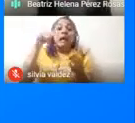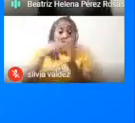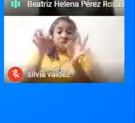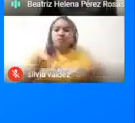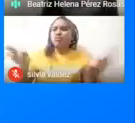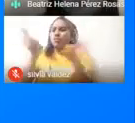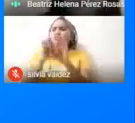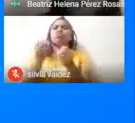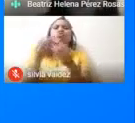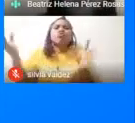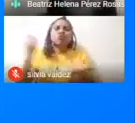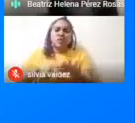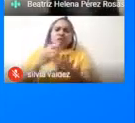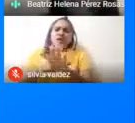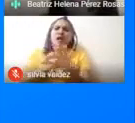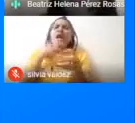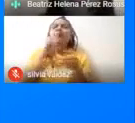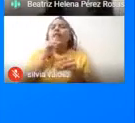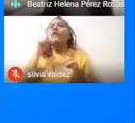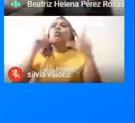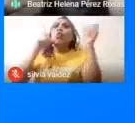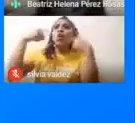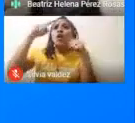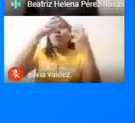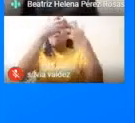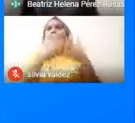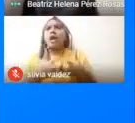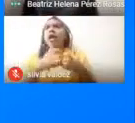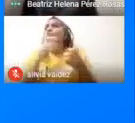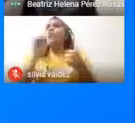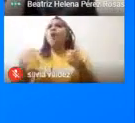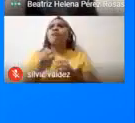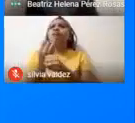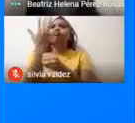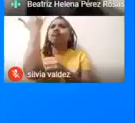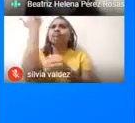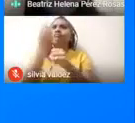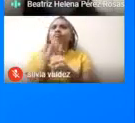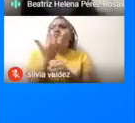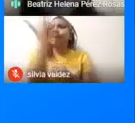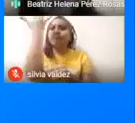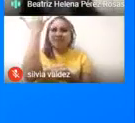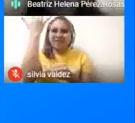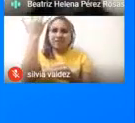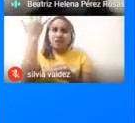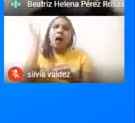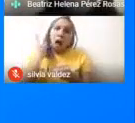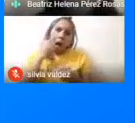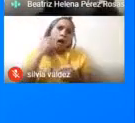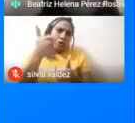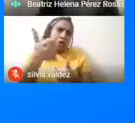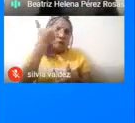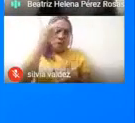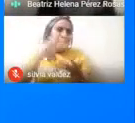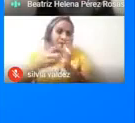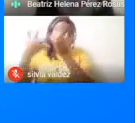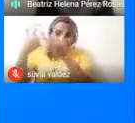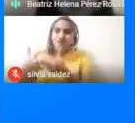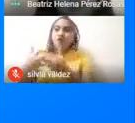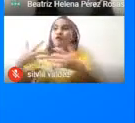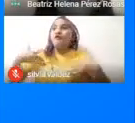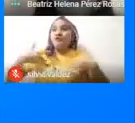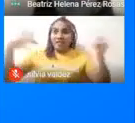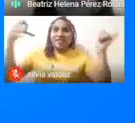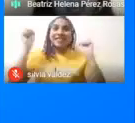mucho tiempo hablábamos, turismo es la industria sin chimeneas. Muy chévere, porque éramos la industria de la